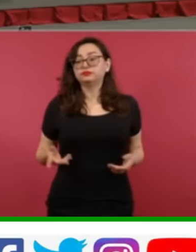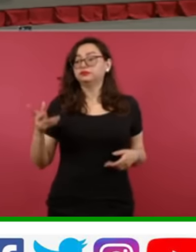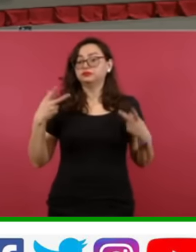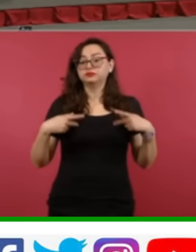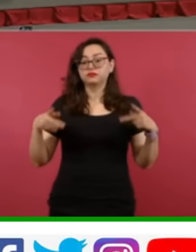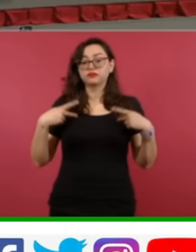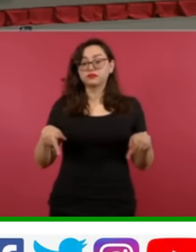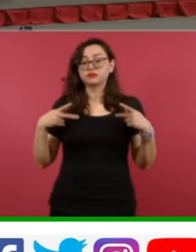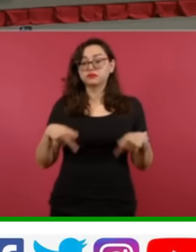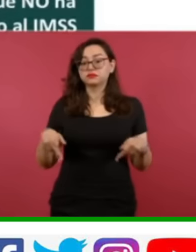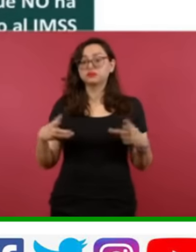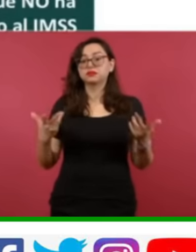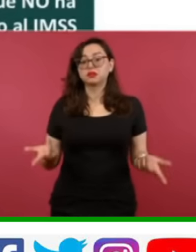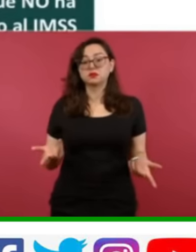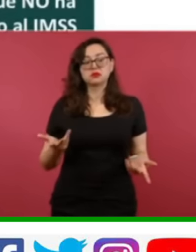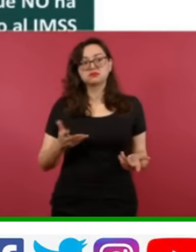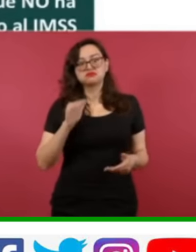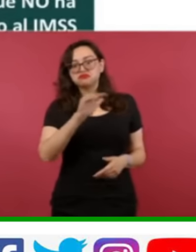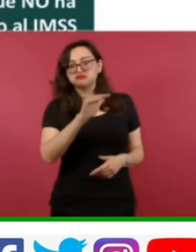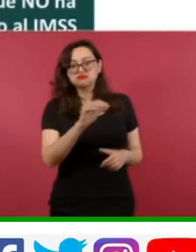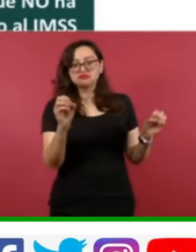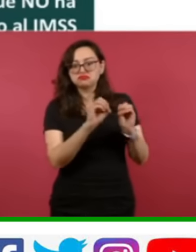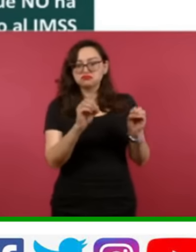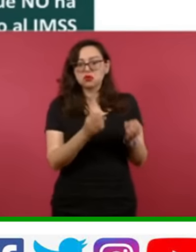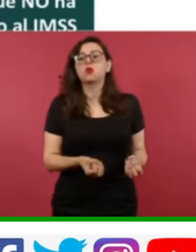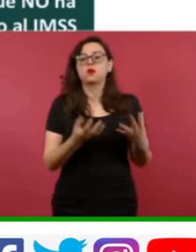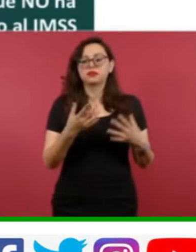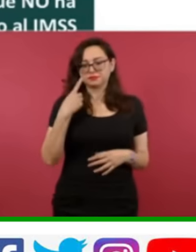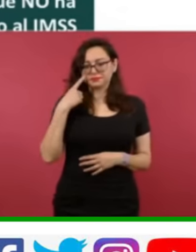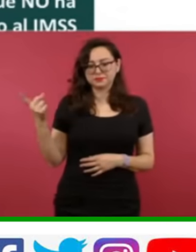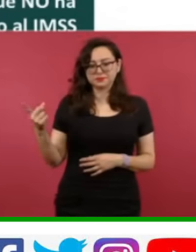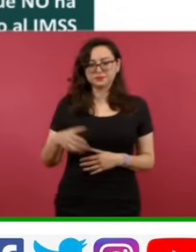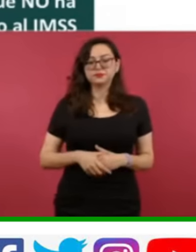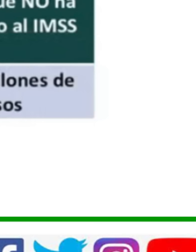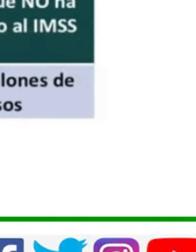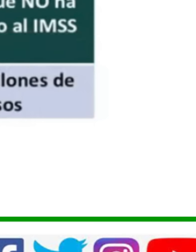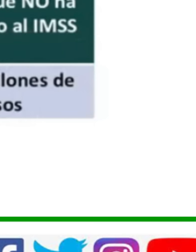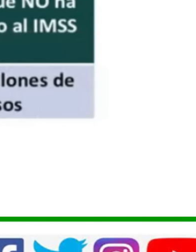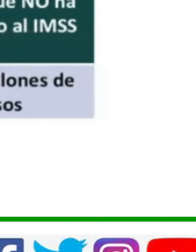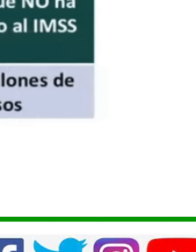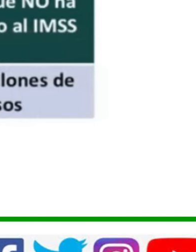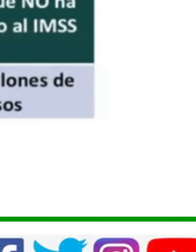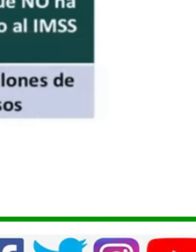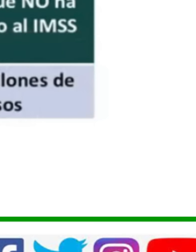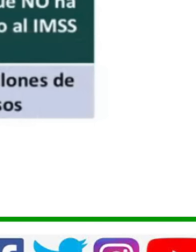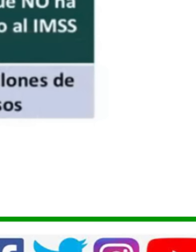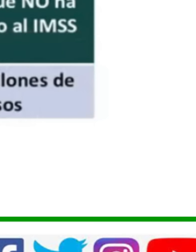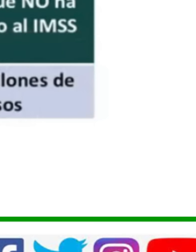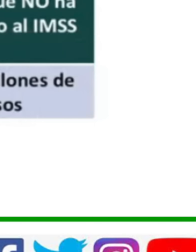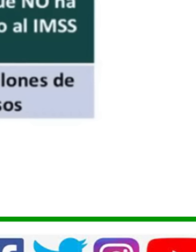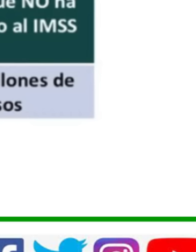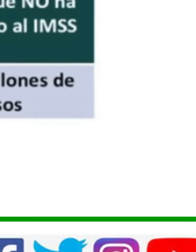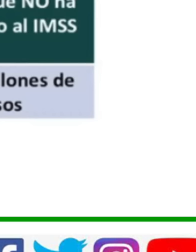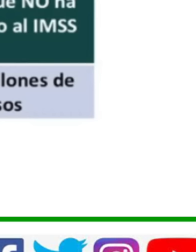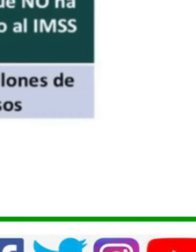de las que han devuelto por 19 millones de pesos en el caso de Azteca, pero son 1.847 millones de pesos. Hay